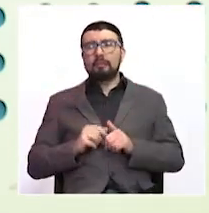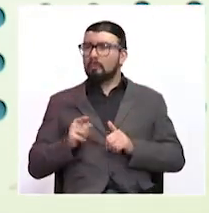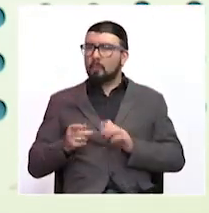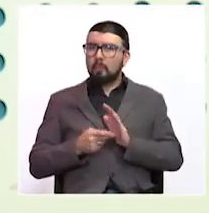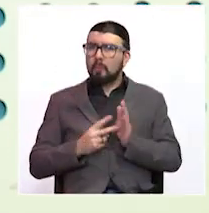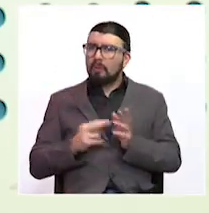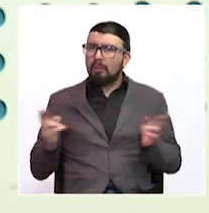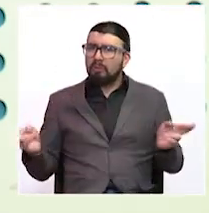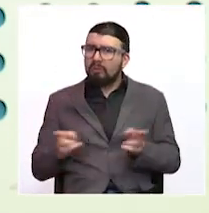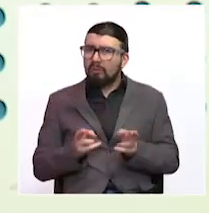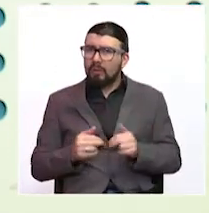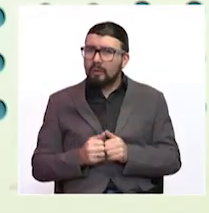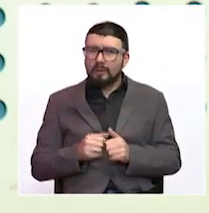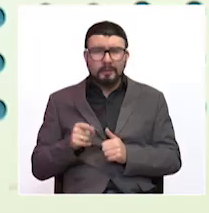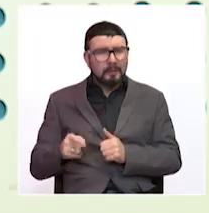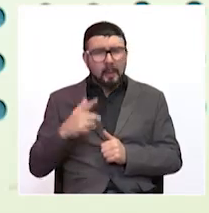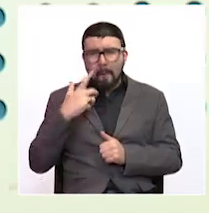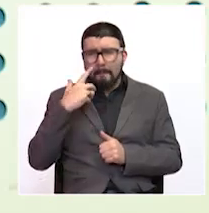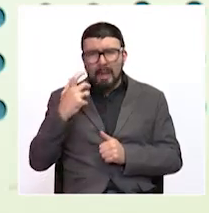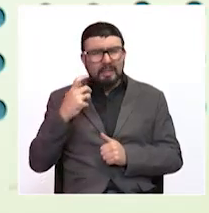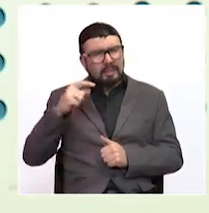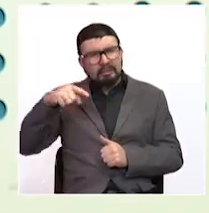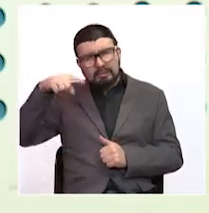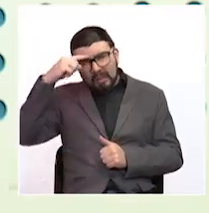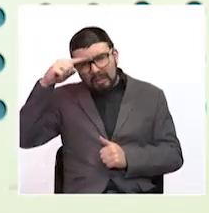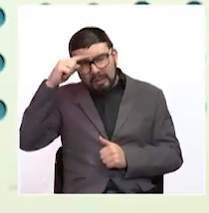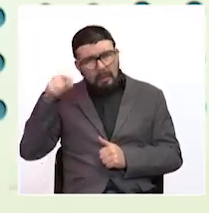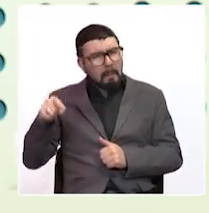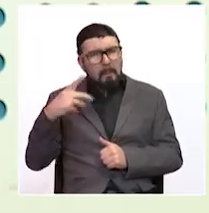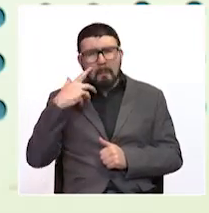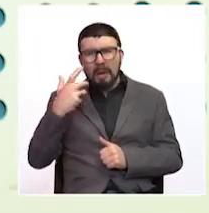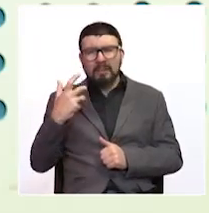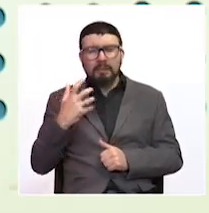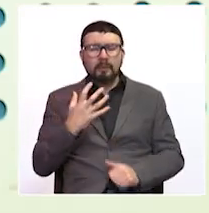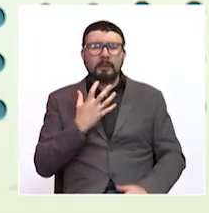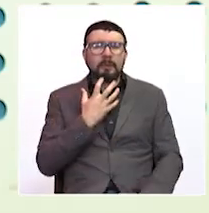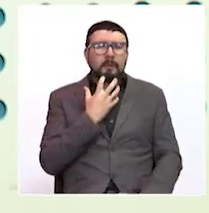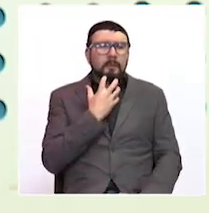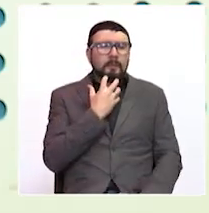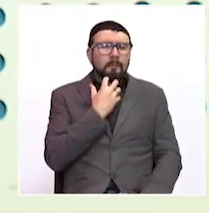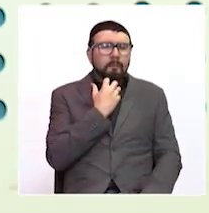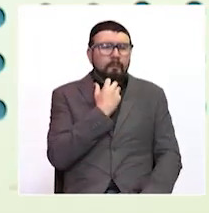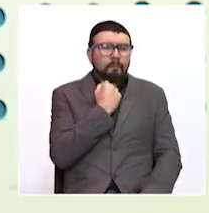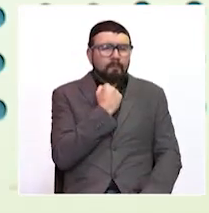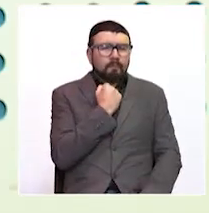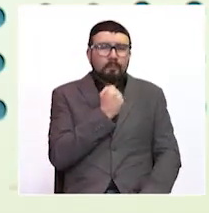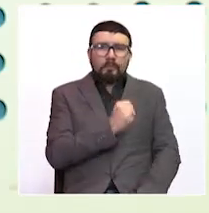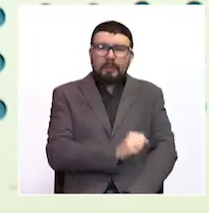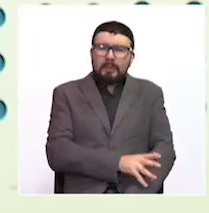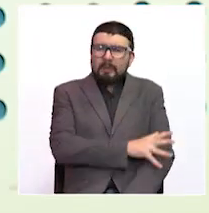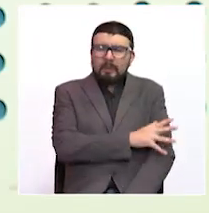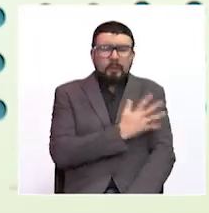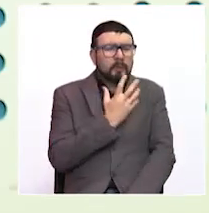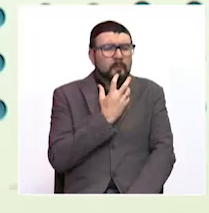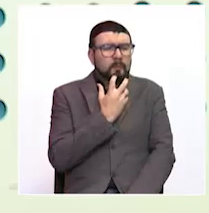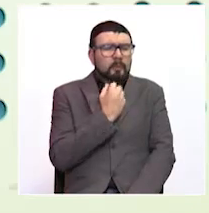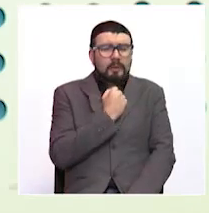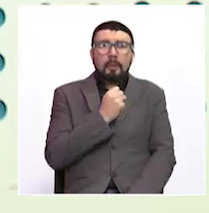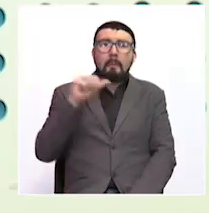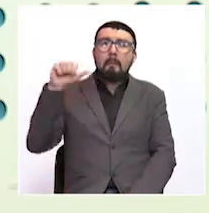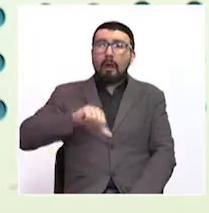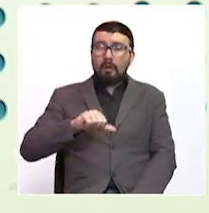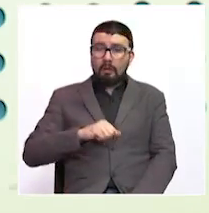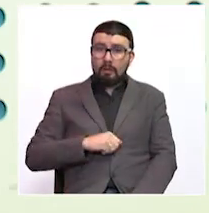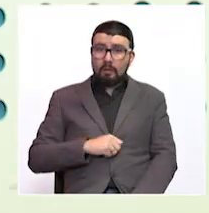lo más negativo que existe es reprimir emociones permita que se desahogue si tiene una